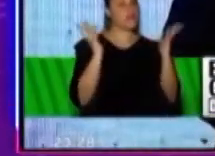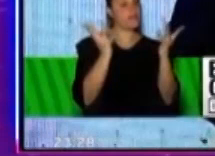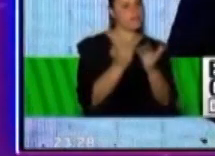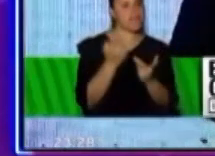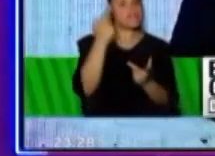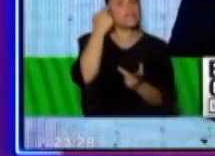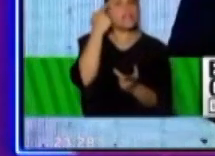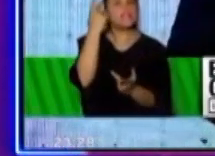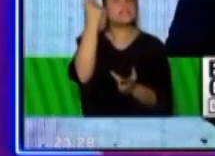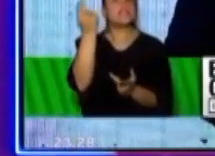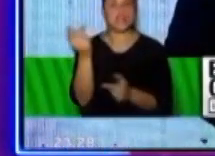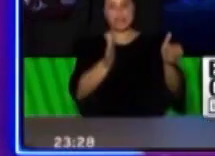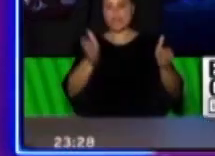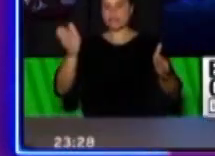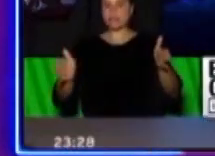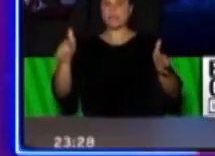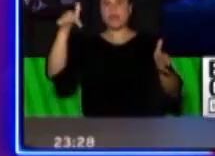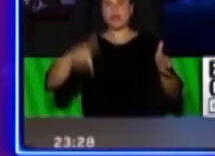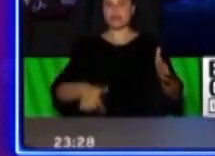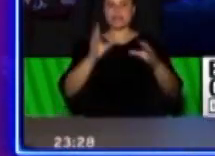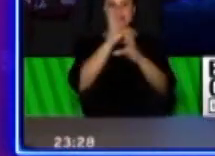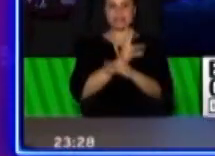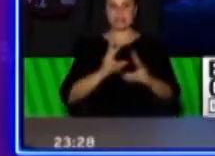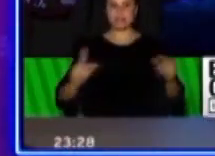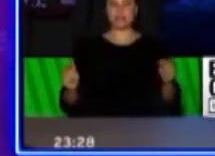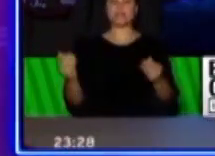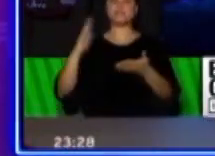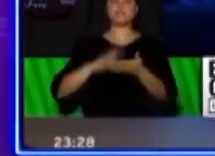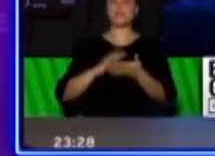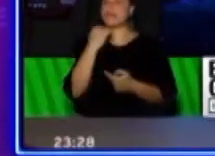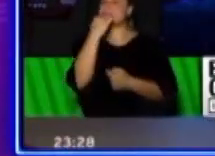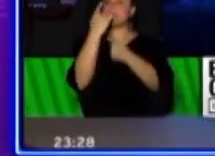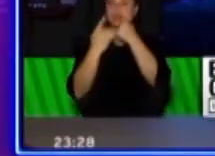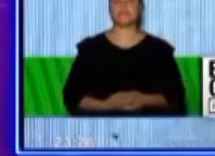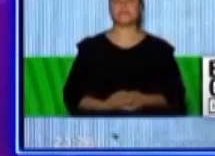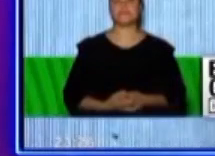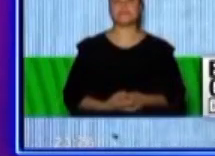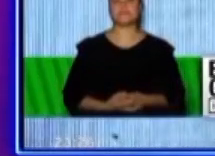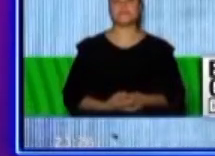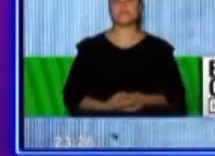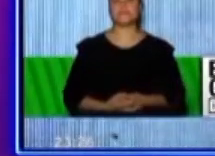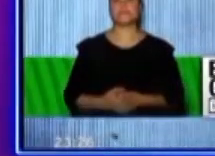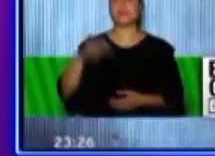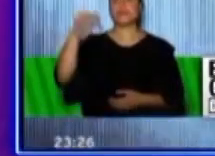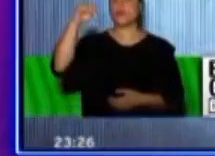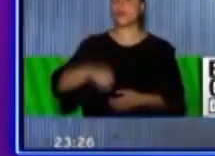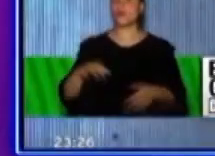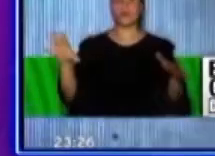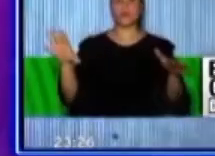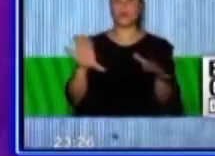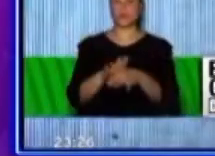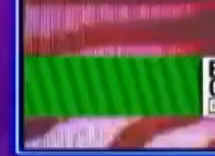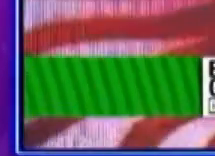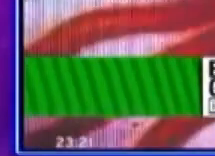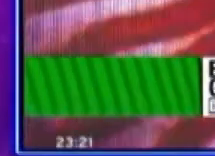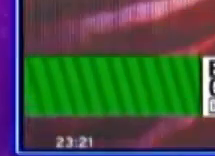¿verdad? Entonces, en la medida en que lo que el candidato cuenta es lo que le pasó en la campaña, usa las mismas palabras, usa el mismo discurso,